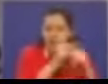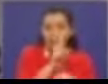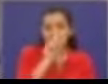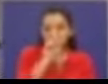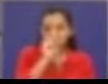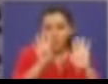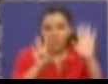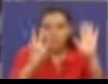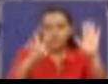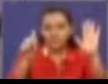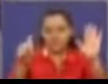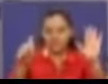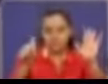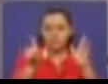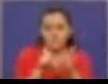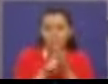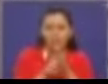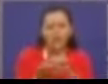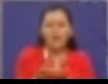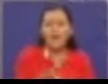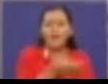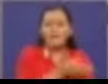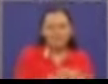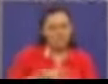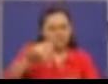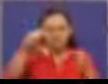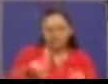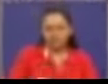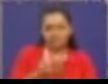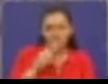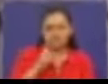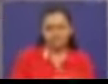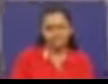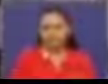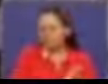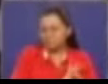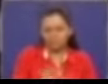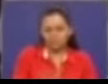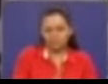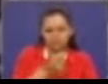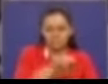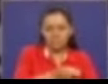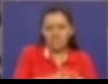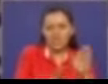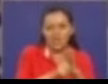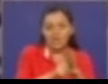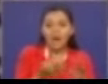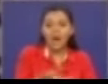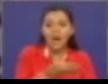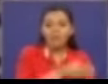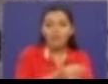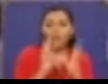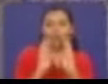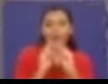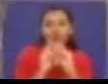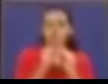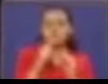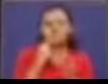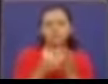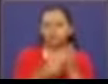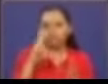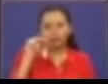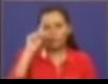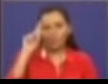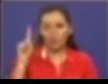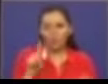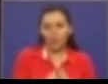1986, entró en vigencia de manera unilateral por vía de un decreto ley ya que el Congreso lo consideró inconstitucional